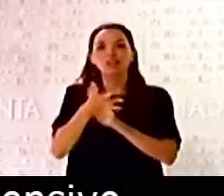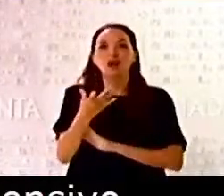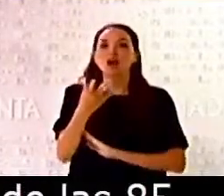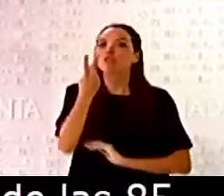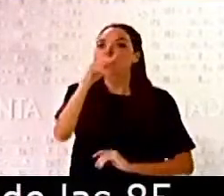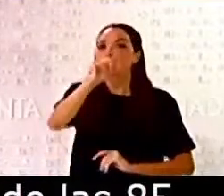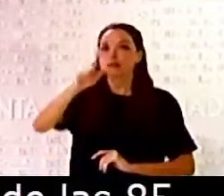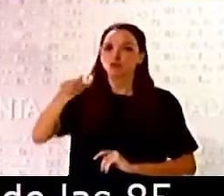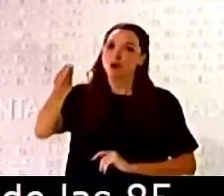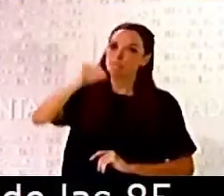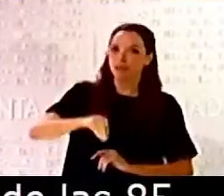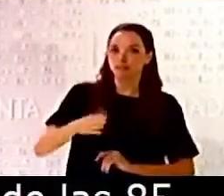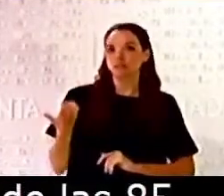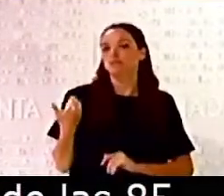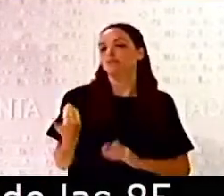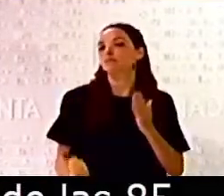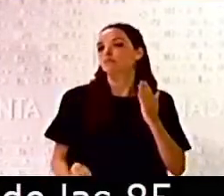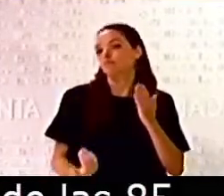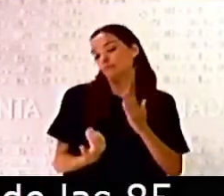respecto al día de ayer,